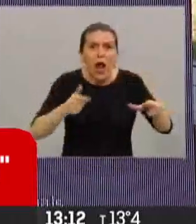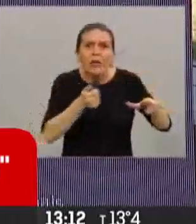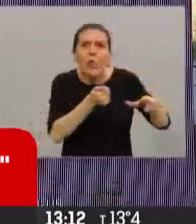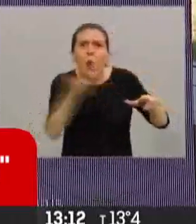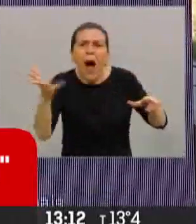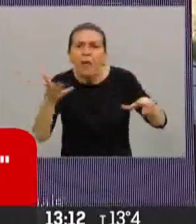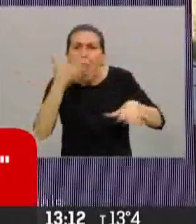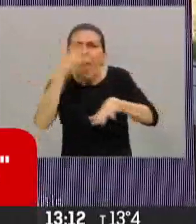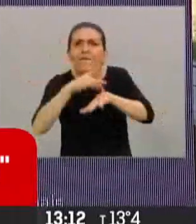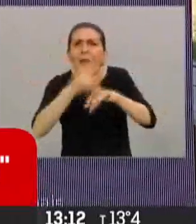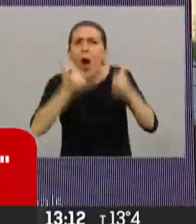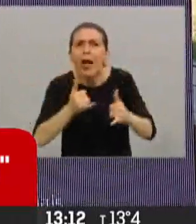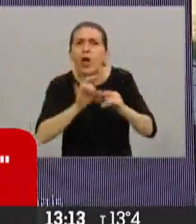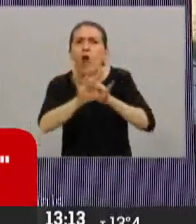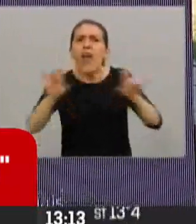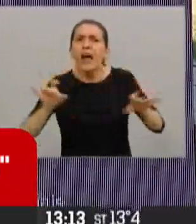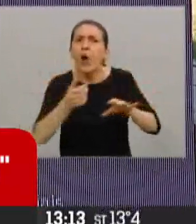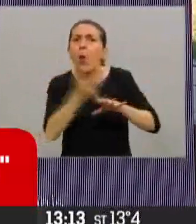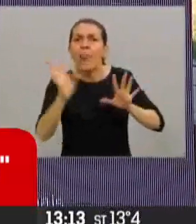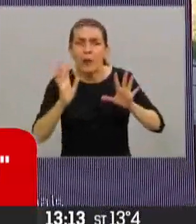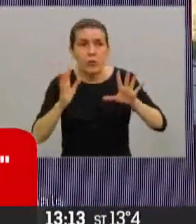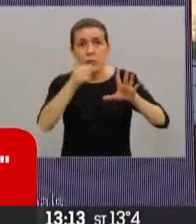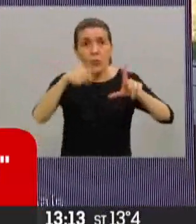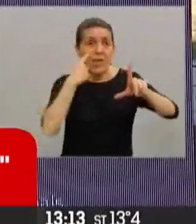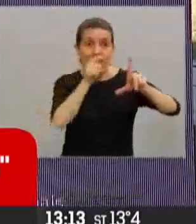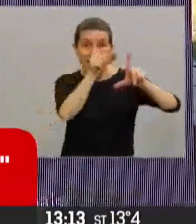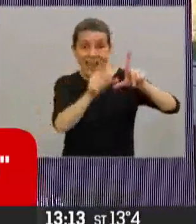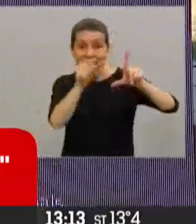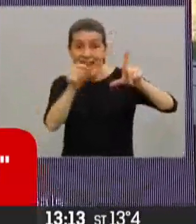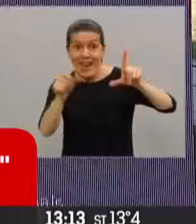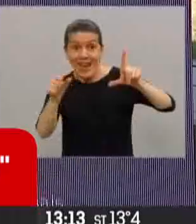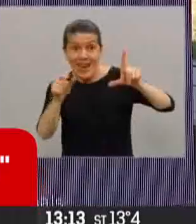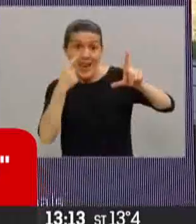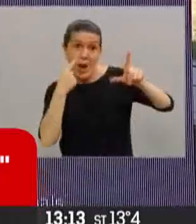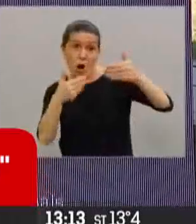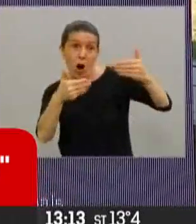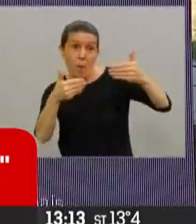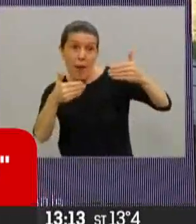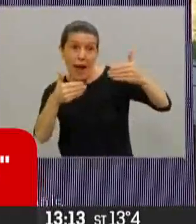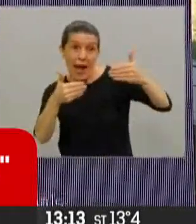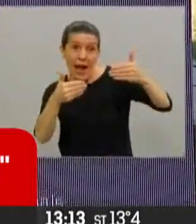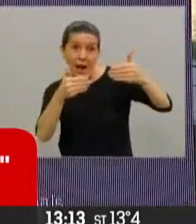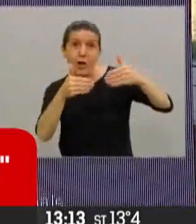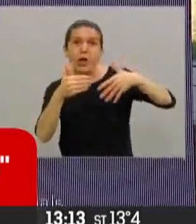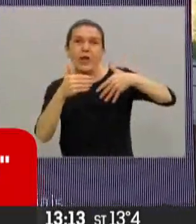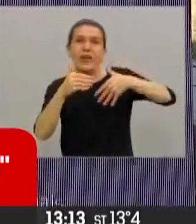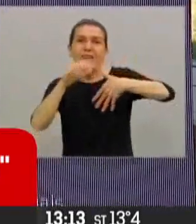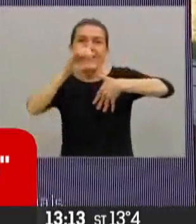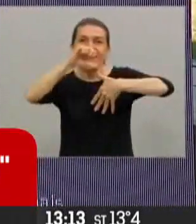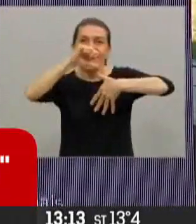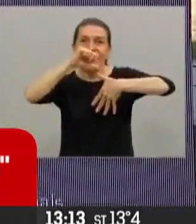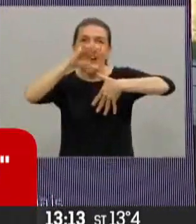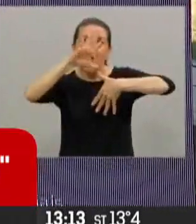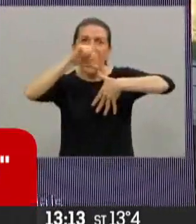existen? Cuando vemos ese número, vemos que estamos, en términos comparativos en el continente, en